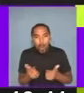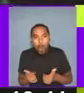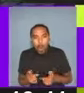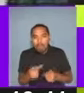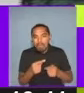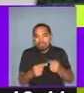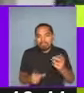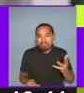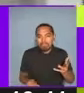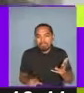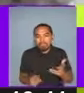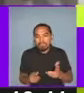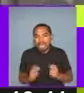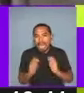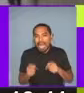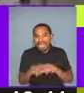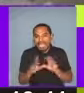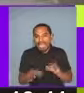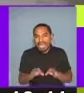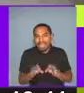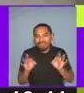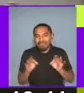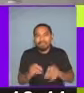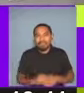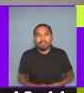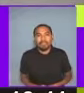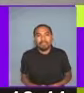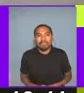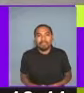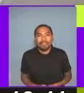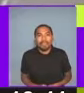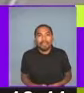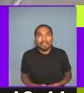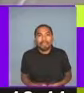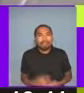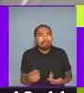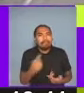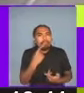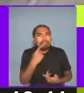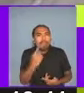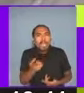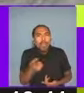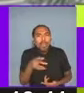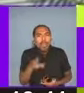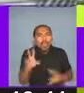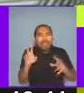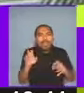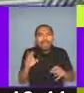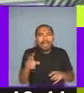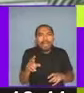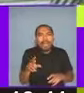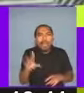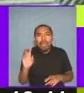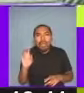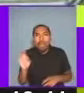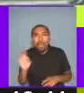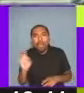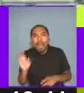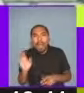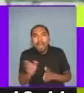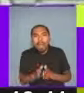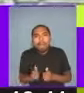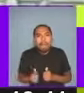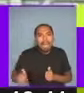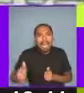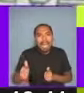atención a usted que, por ejemplo, el blue esté más barato que el dólar tarjeta? Sí, es algo que llama mucho la atención porque hay mucha diferencia,